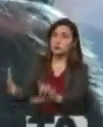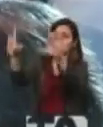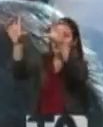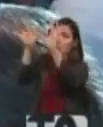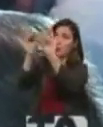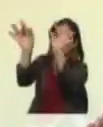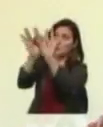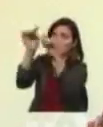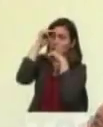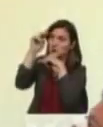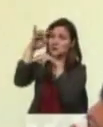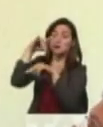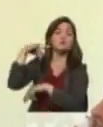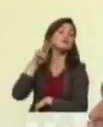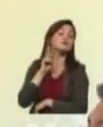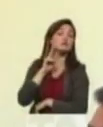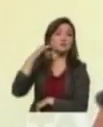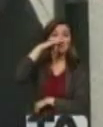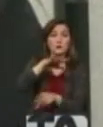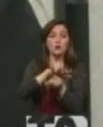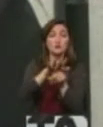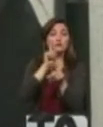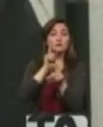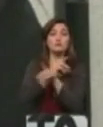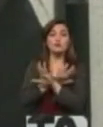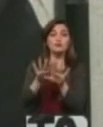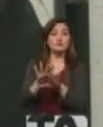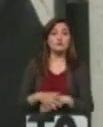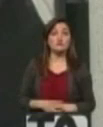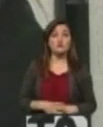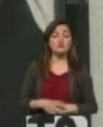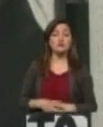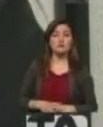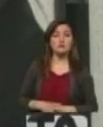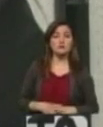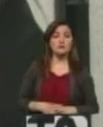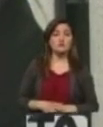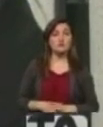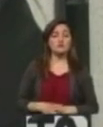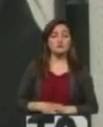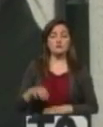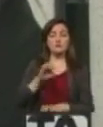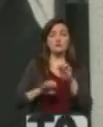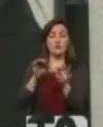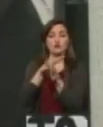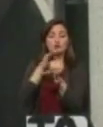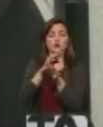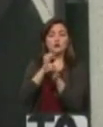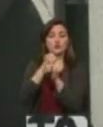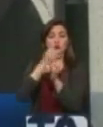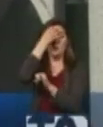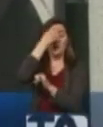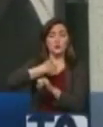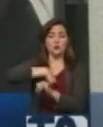fue la sanción que recibió el plantel educativo. Estamos haciendo un análisis global del funcionamiento de la institución educativa